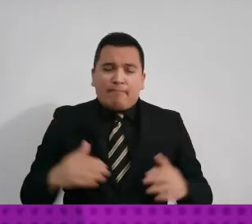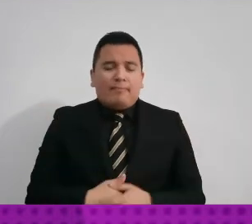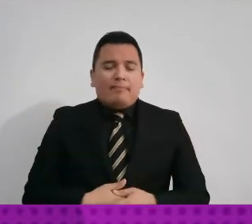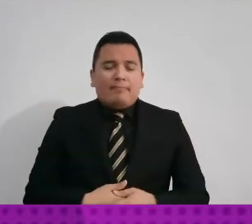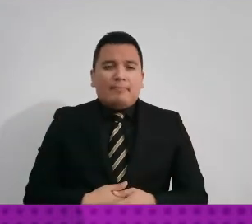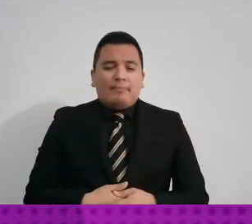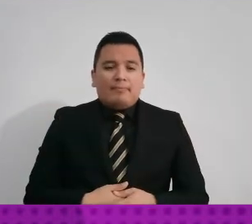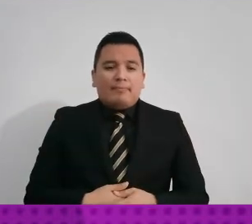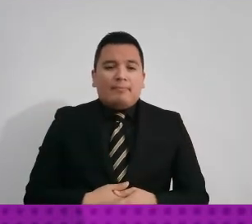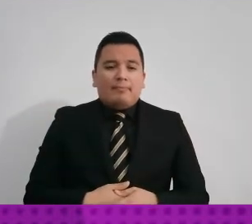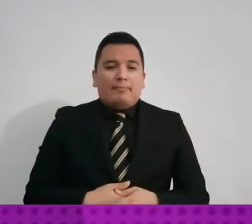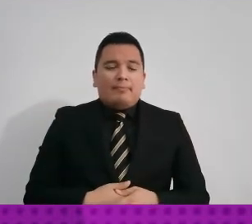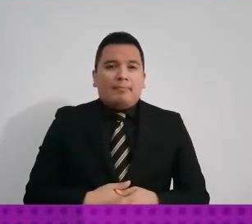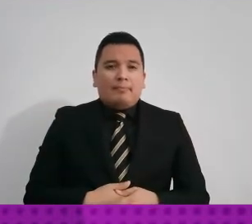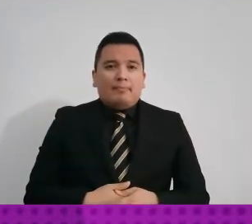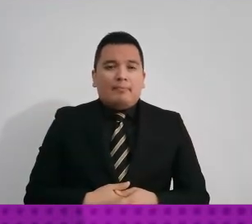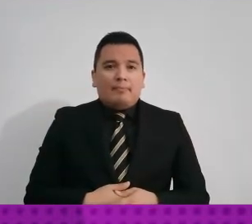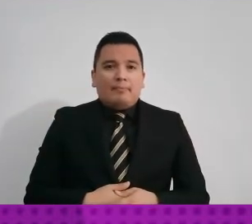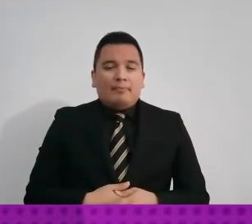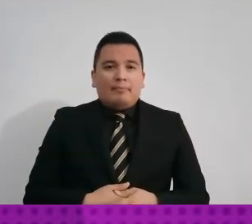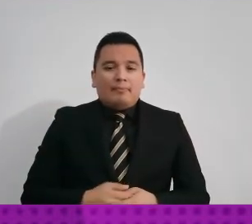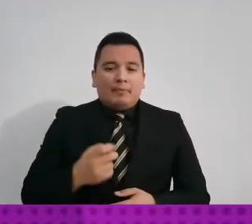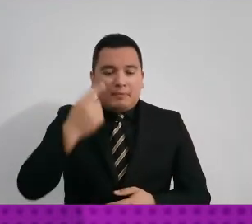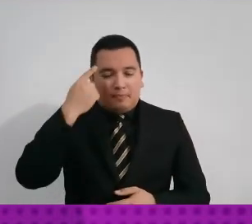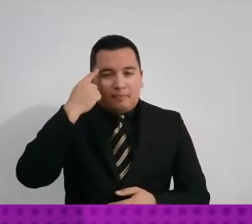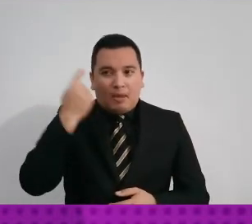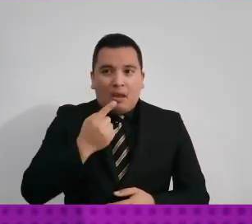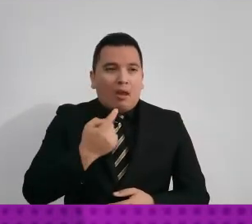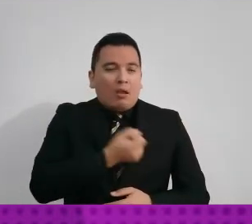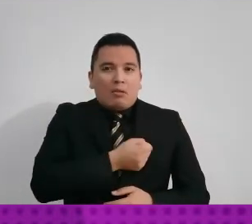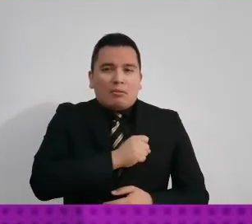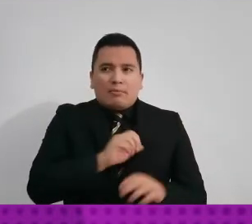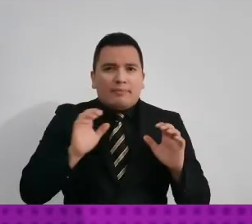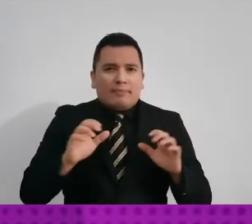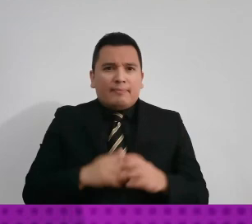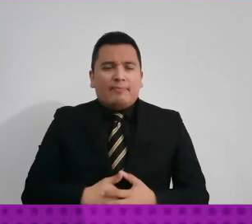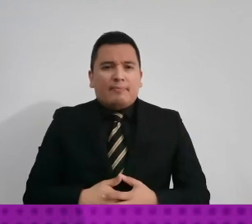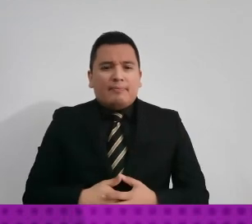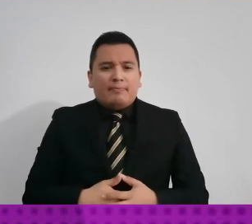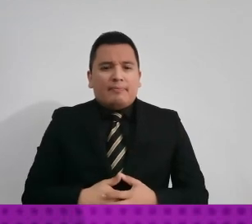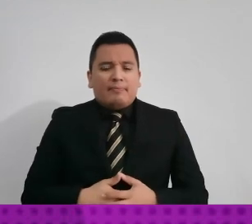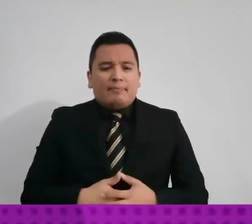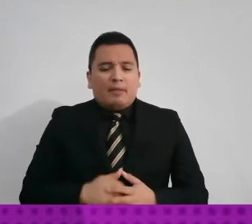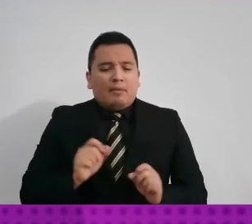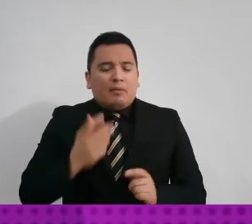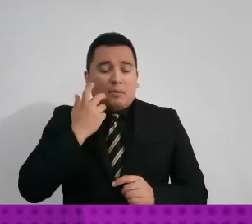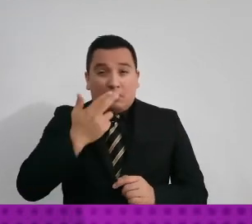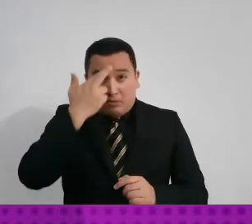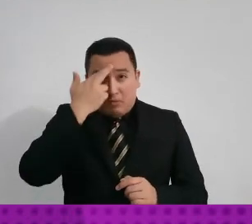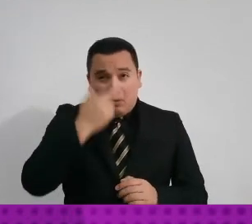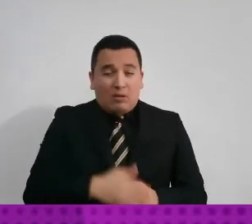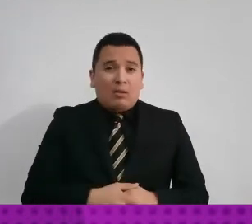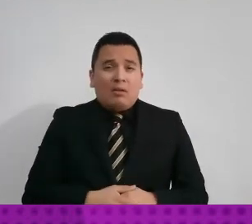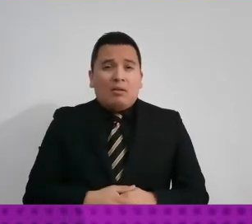lugares donde se llevaron a cabo los cómputos, todo con la finalidad de salvaguardar la seguridad de las personas. Y